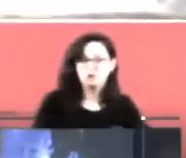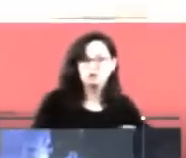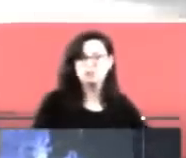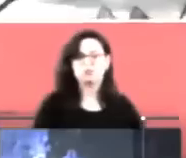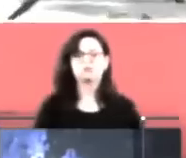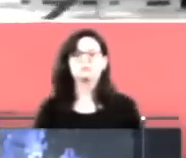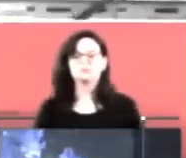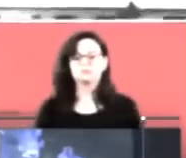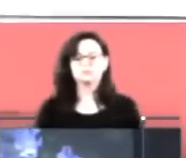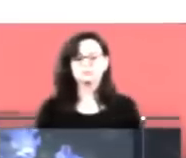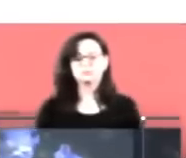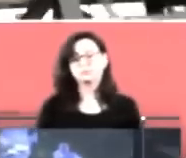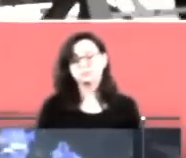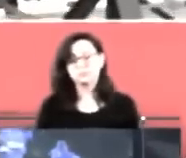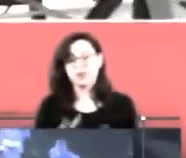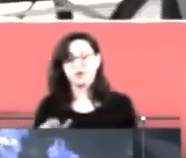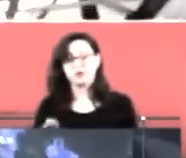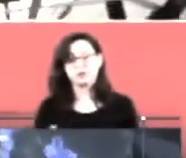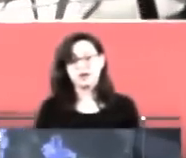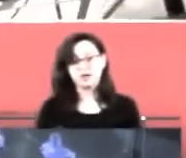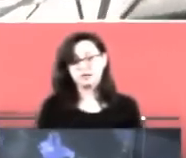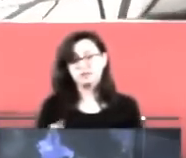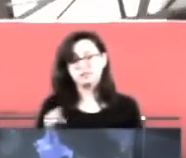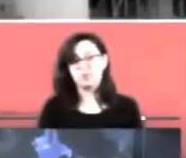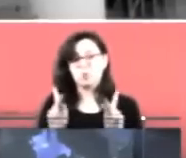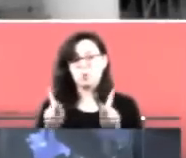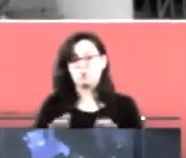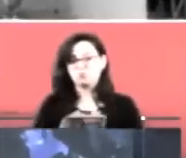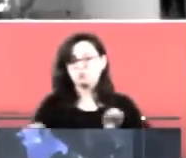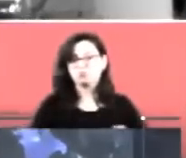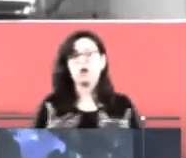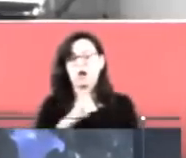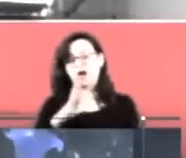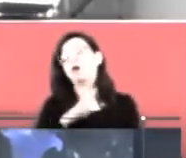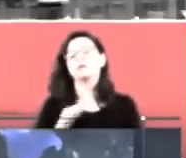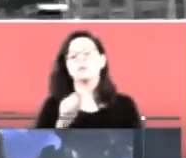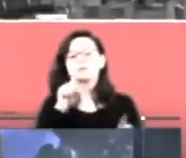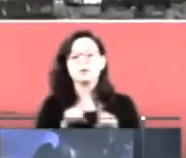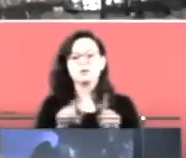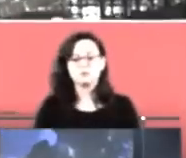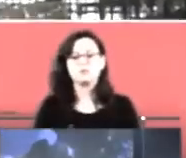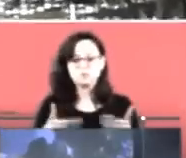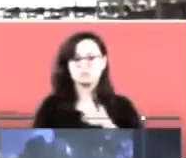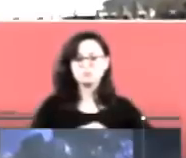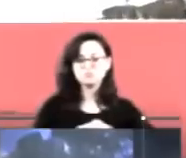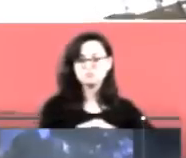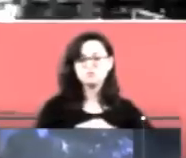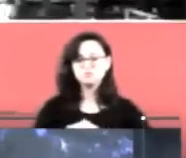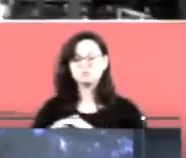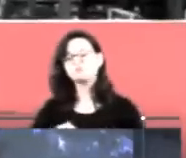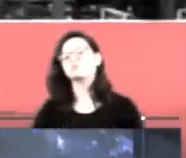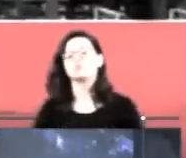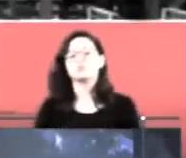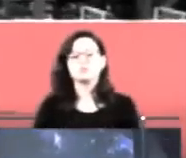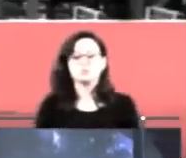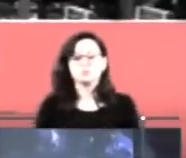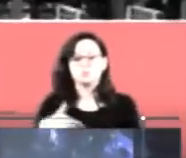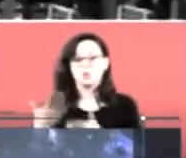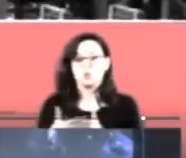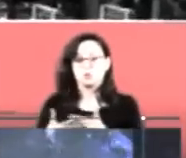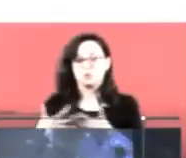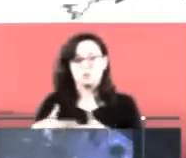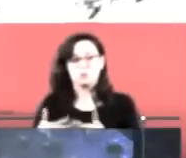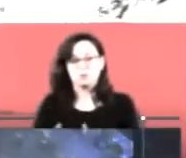poderla integrar necesitamos que la refinería ya esté arriba, ya esté construida, que es en la primera etapa constructiva. Instalaciones